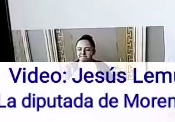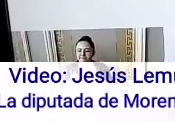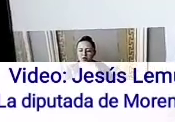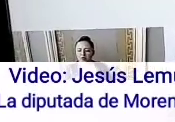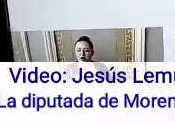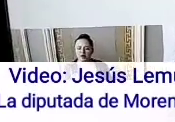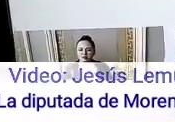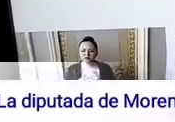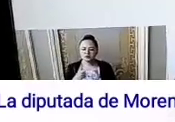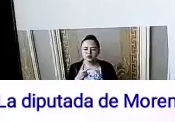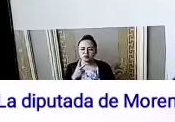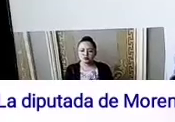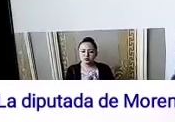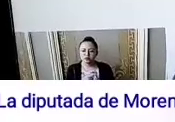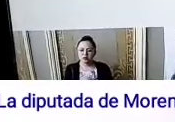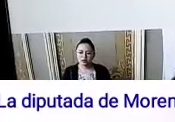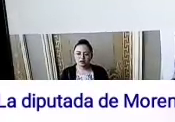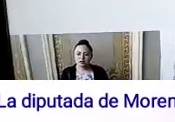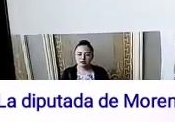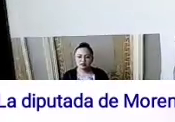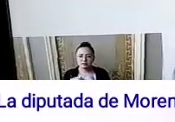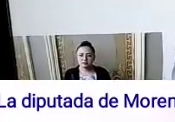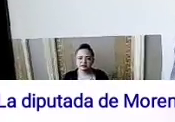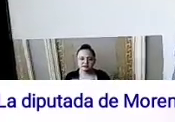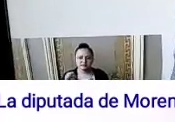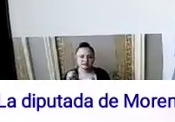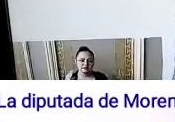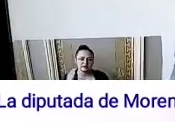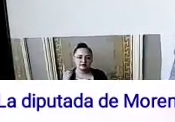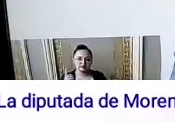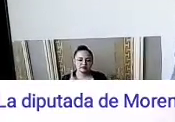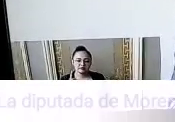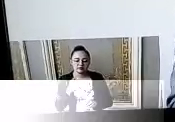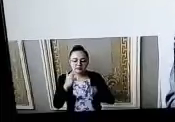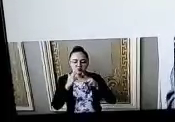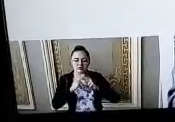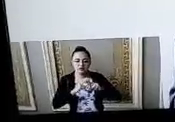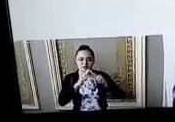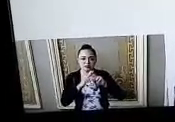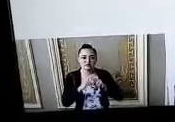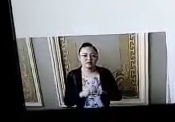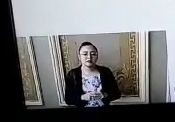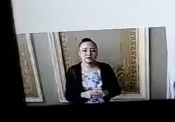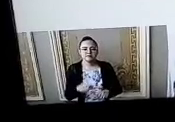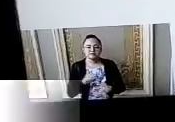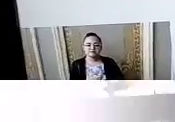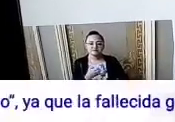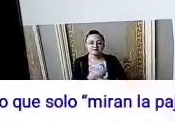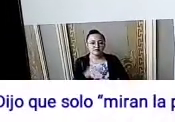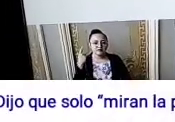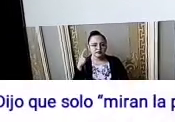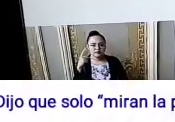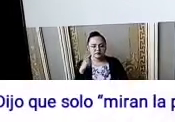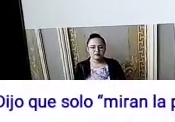del segundo año de esta 60ª legislatura del Honorable Congreso del Estado Libre y Soberano de